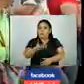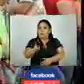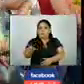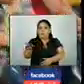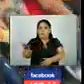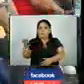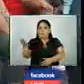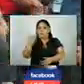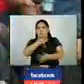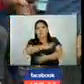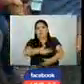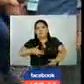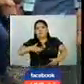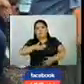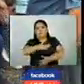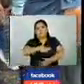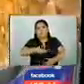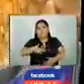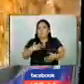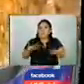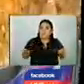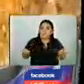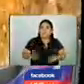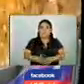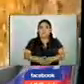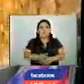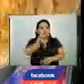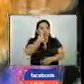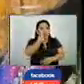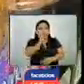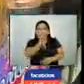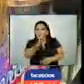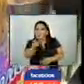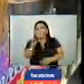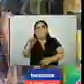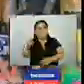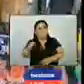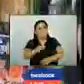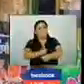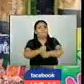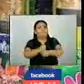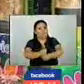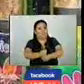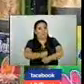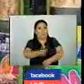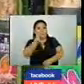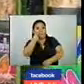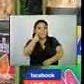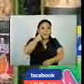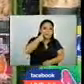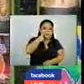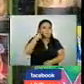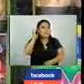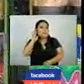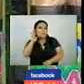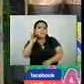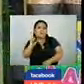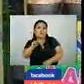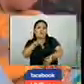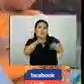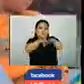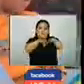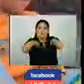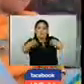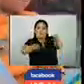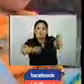las cuales hay que disfrutar acá, ¿verdad? Lo que hemos visto, pues hay mucha seguridad al contorno de todo el espacio, los parqueos